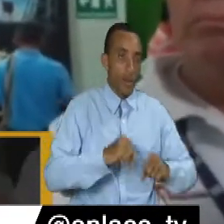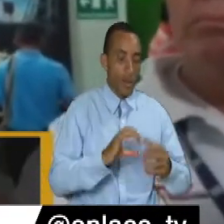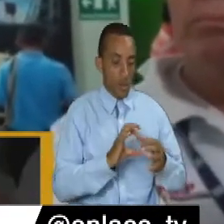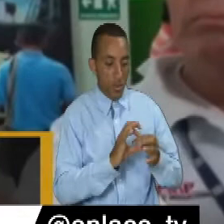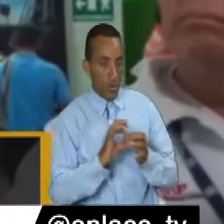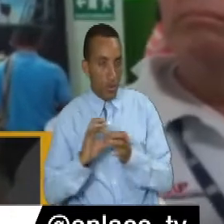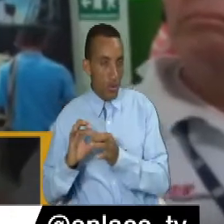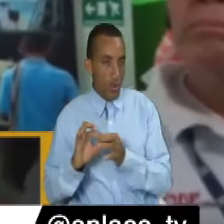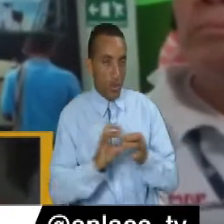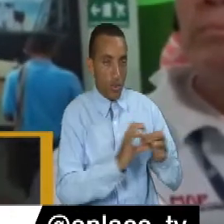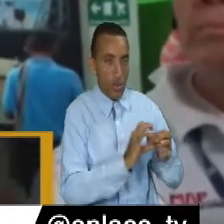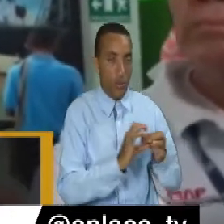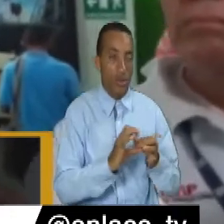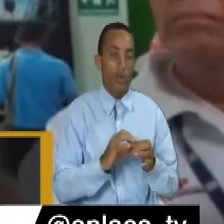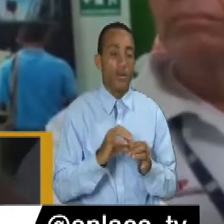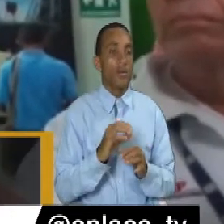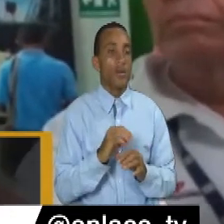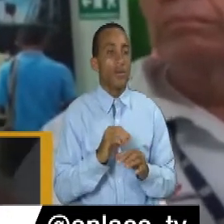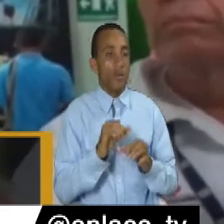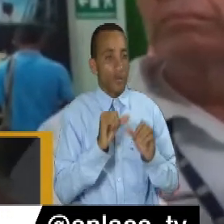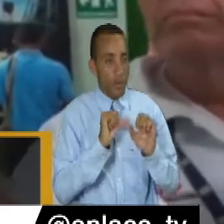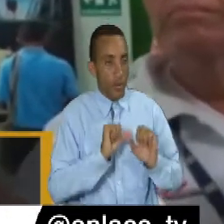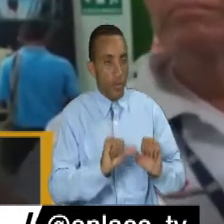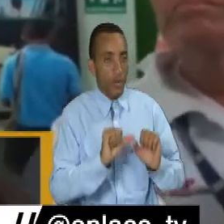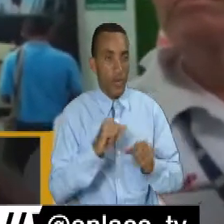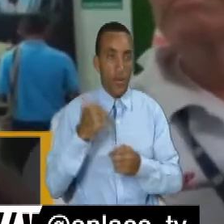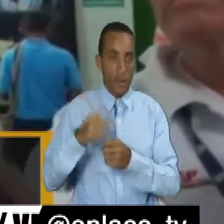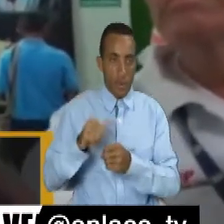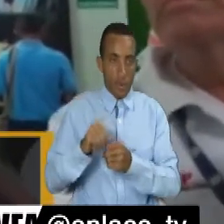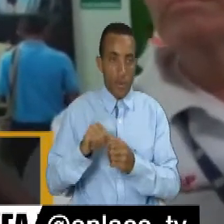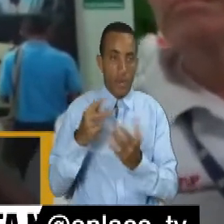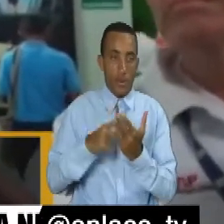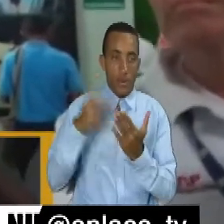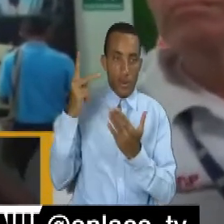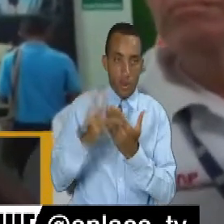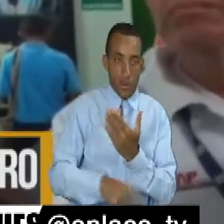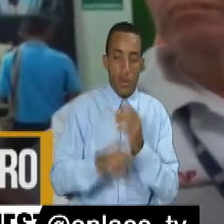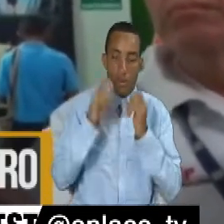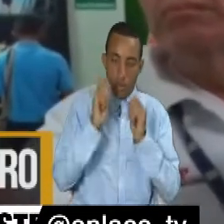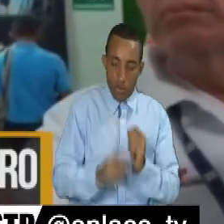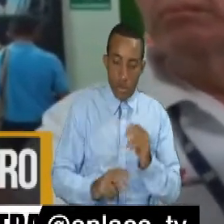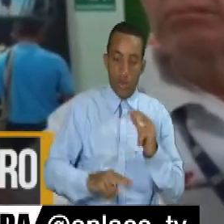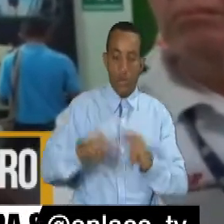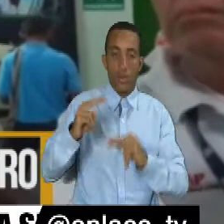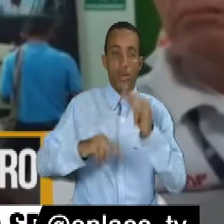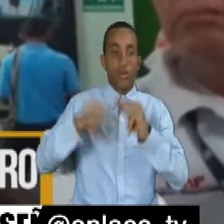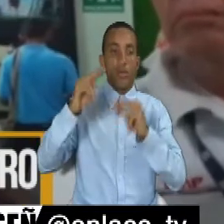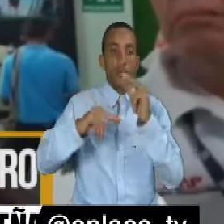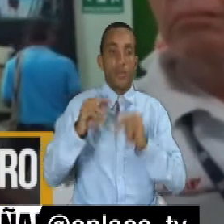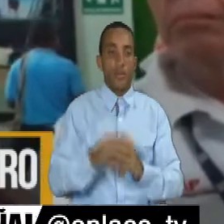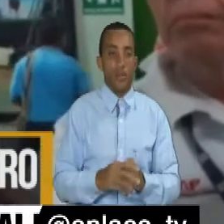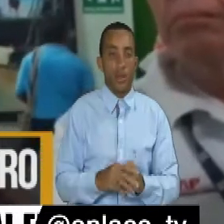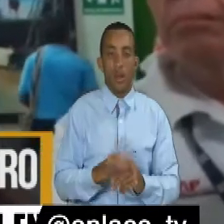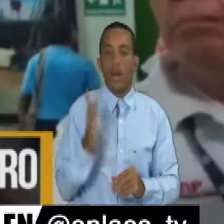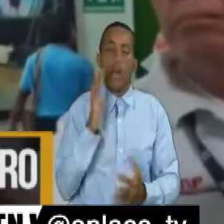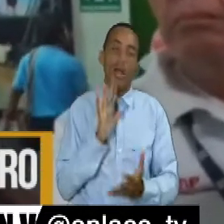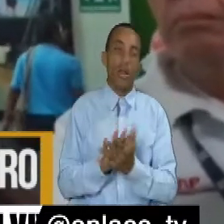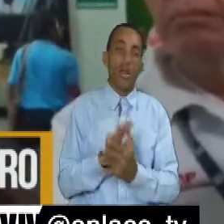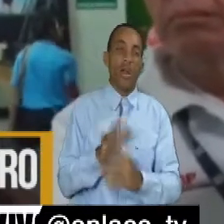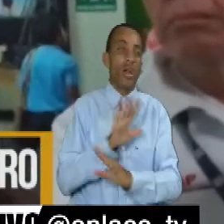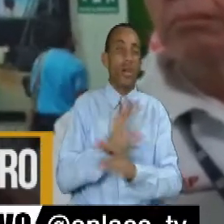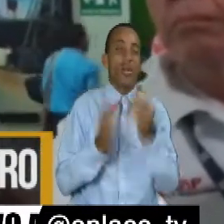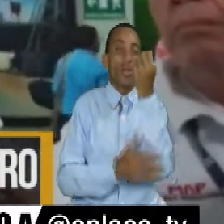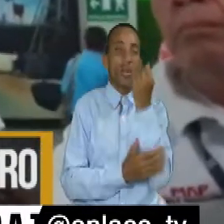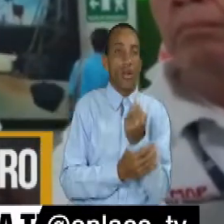para luchar que nuestra refinería sea modernizada. No vamos a dar nuestro brazo a torcer, necesitamos